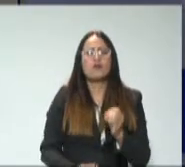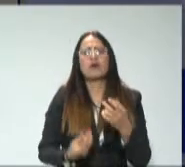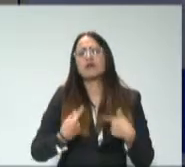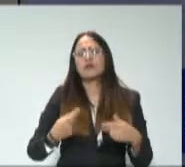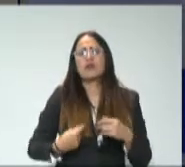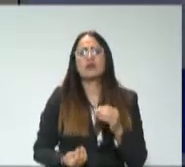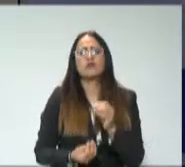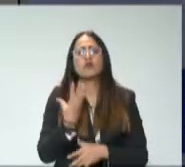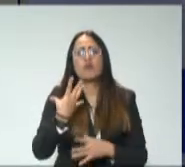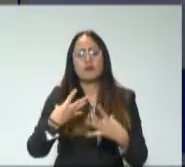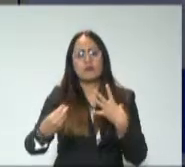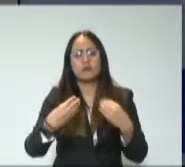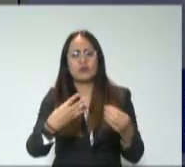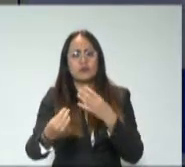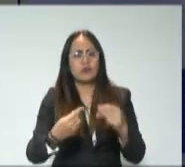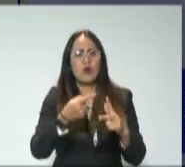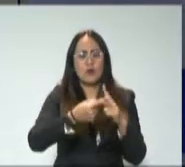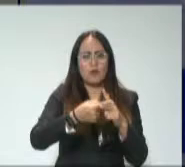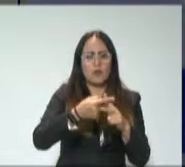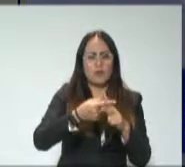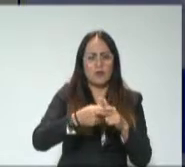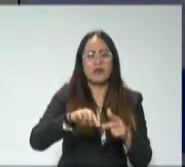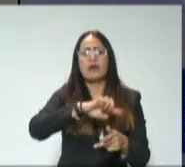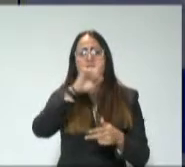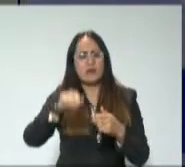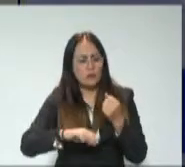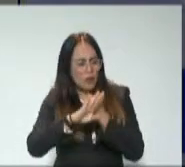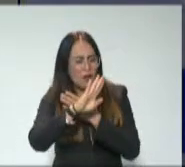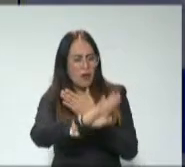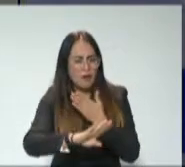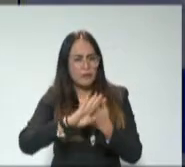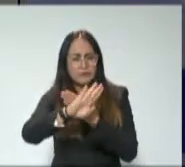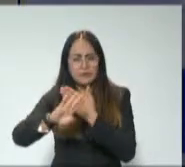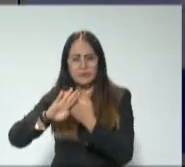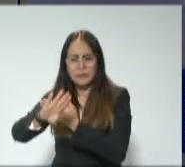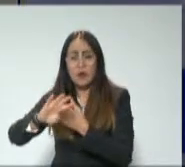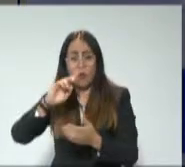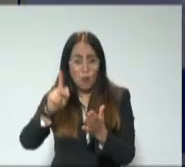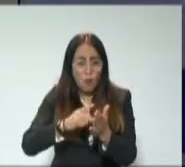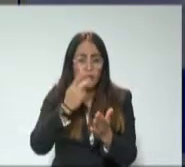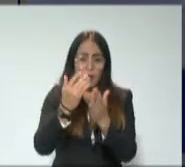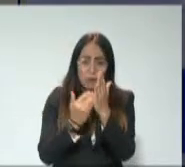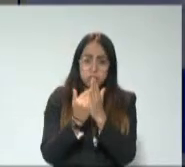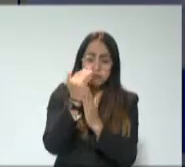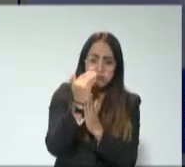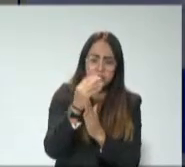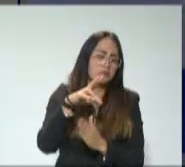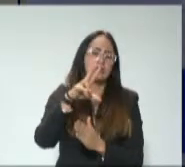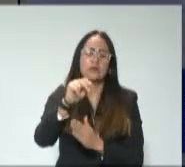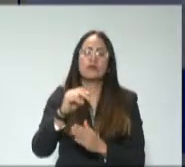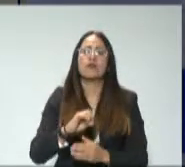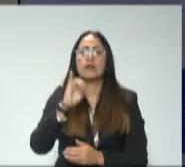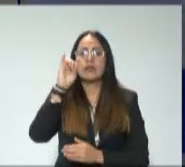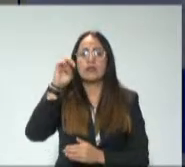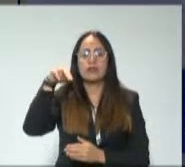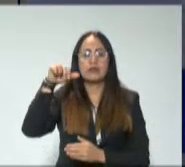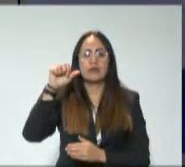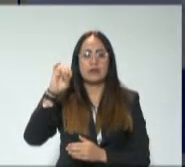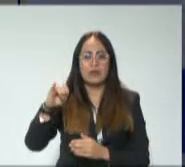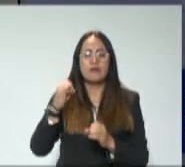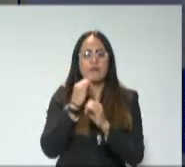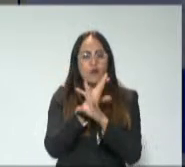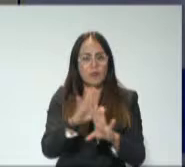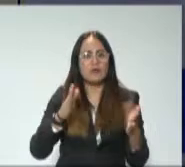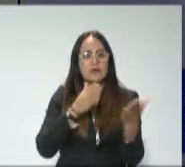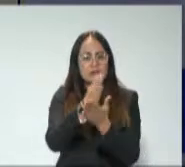y reaccionar preventivamente y no reactivamente el inai enfrenta el reto de garantizar el acceso a la información a